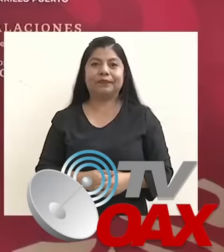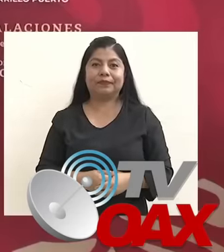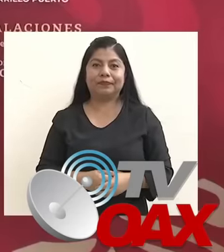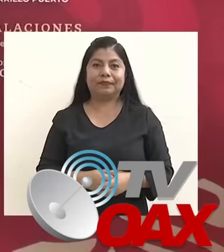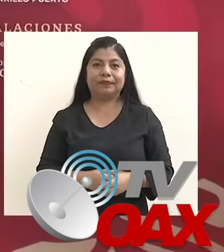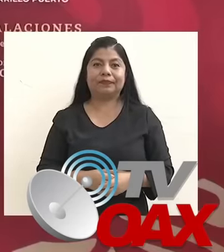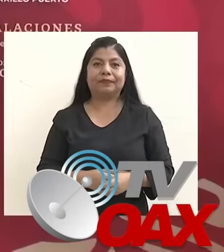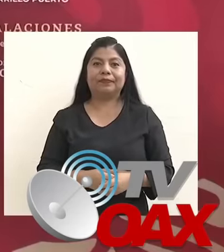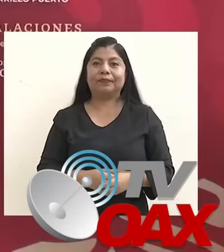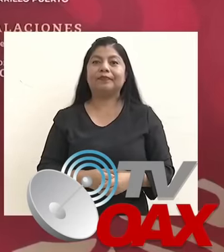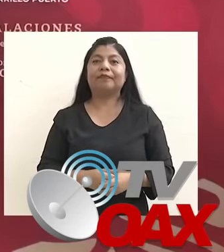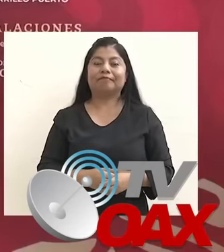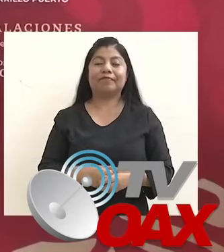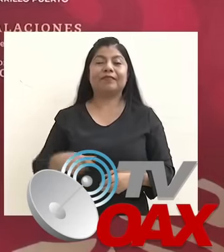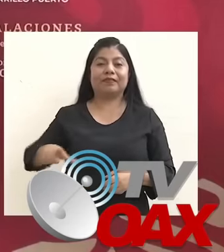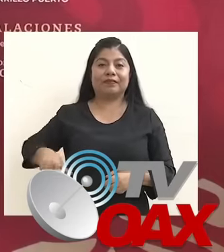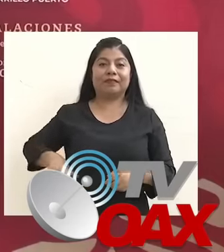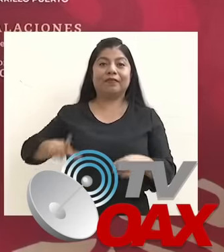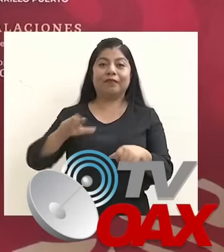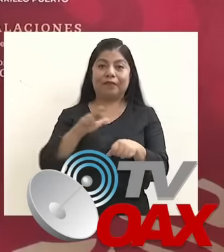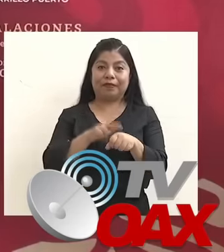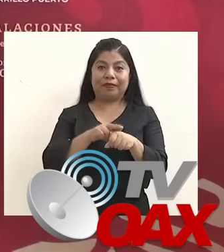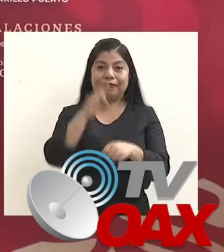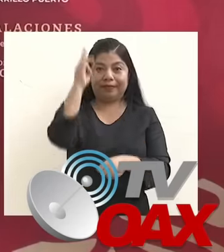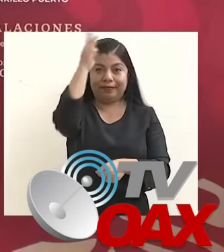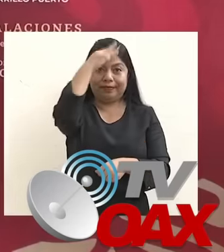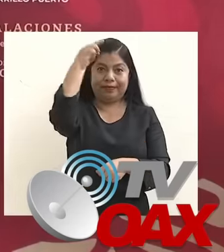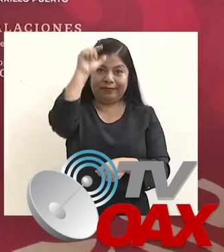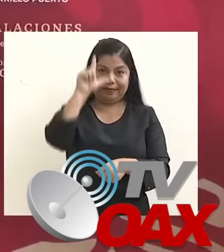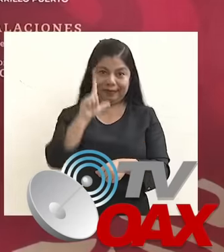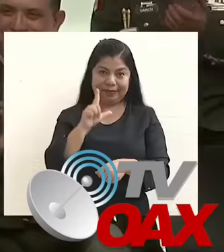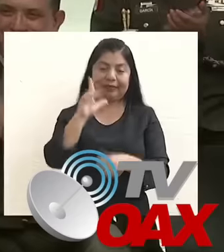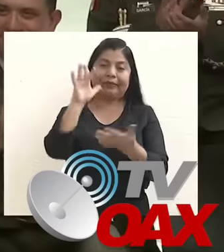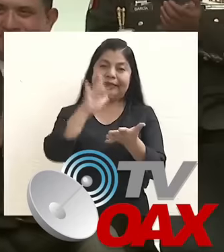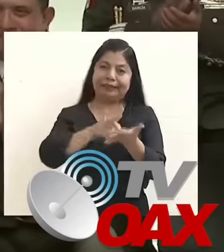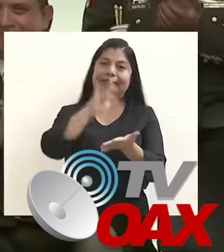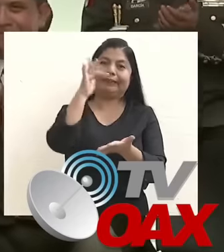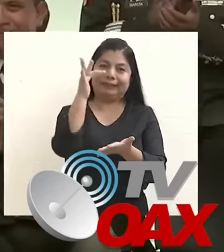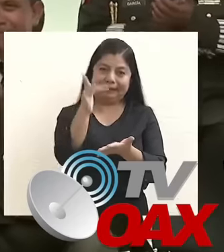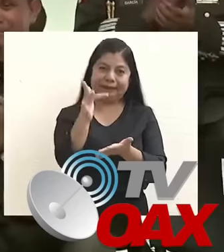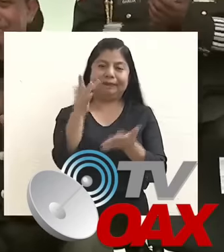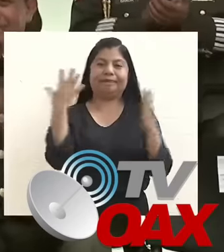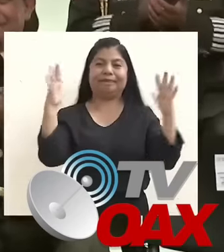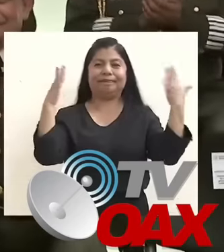Gracias a la gobernadora Mara Lezama.